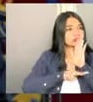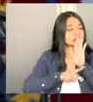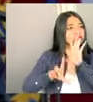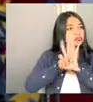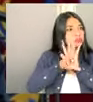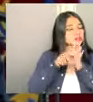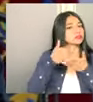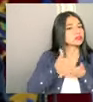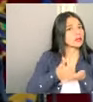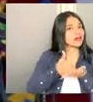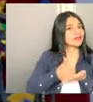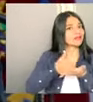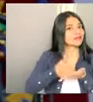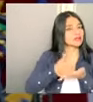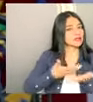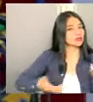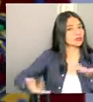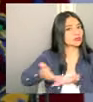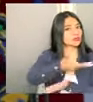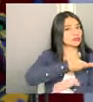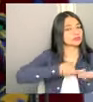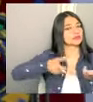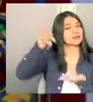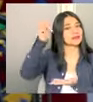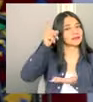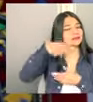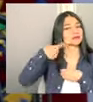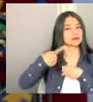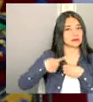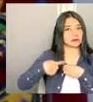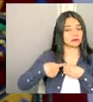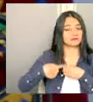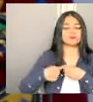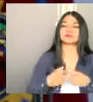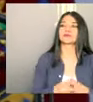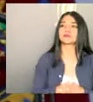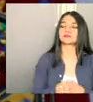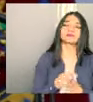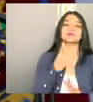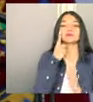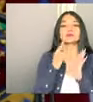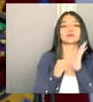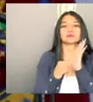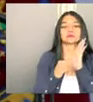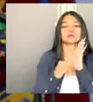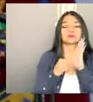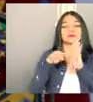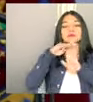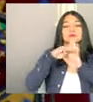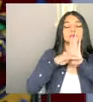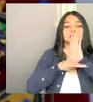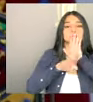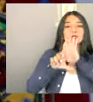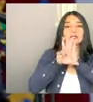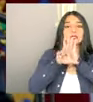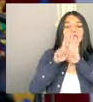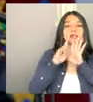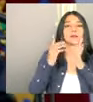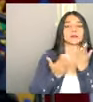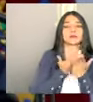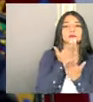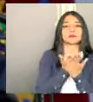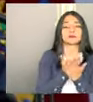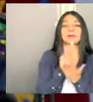útiles a las principales necesidades de la ciudadanía. Ahí pongo como ejemplo la ordenanza que nosotros vamos a plantear, la primera ordenanza